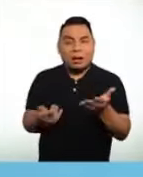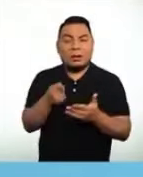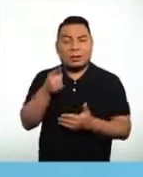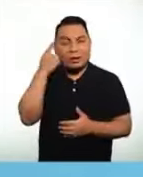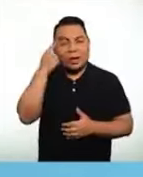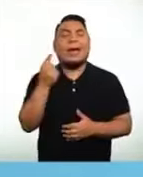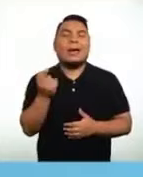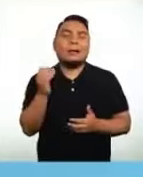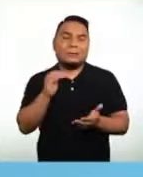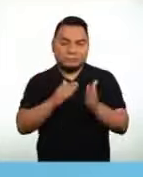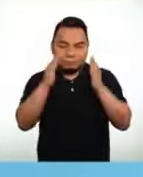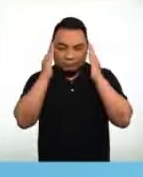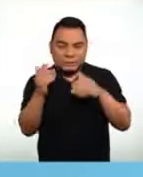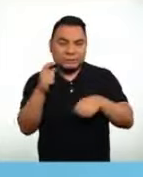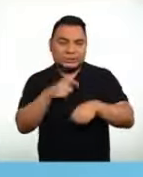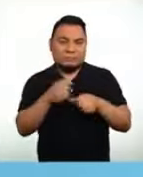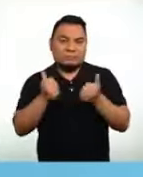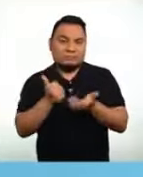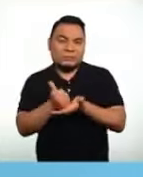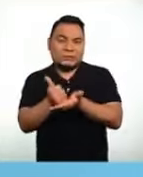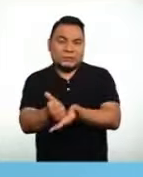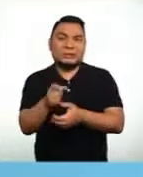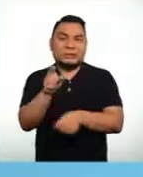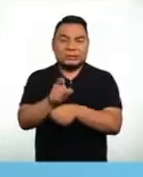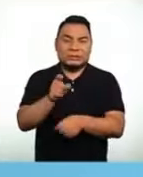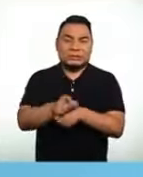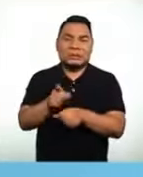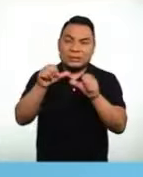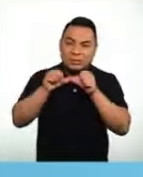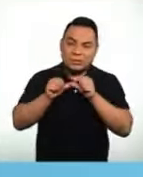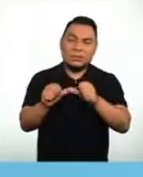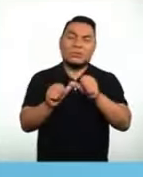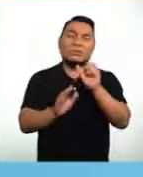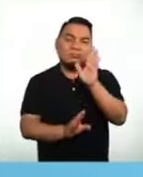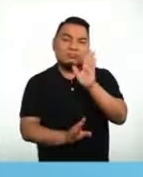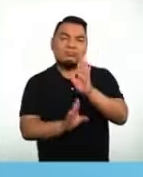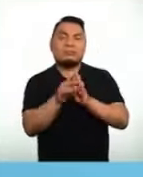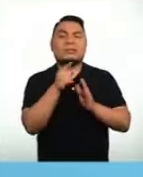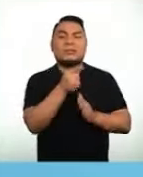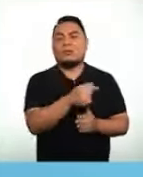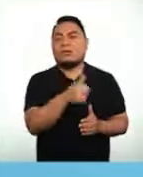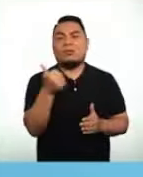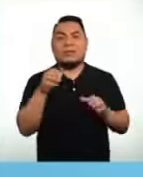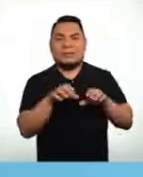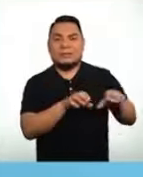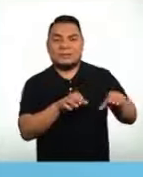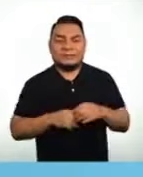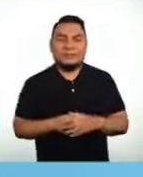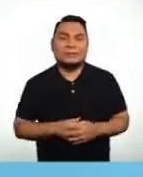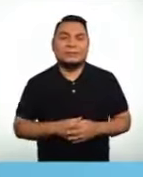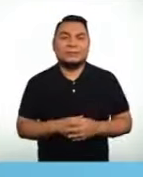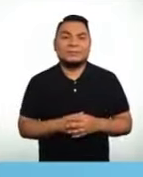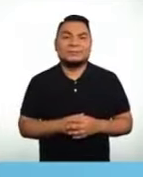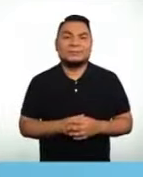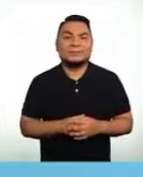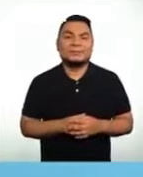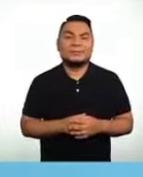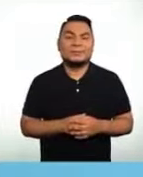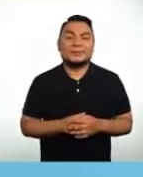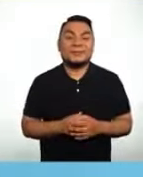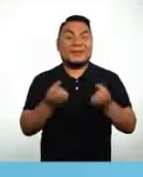para dedicarle más tiempo y atención, o bien continuar con el desarrollo de otras